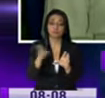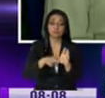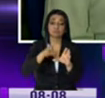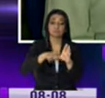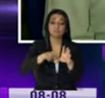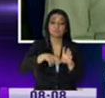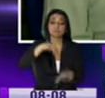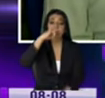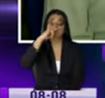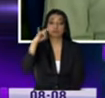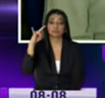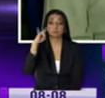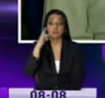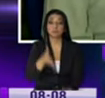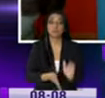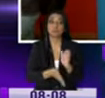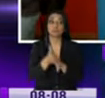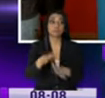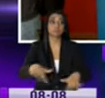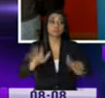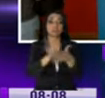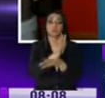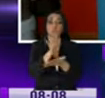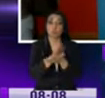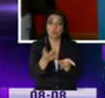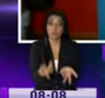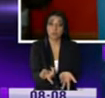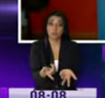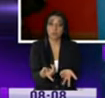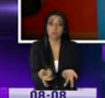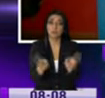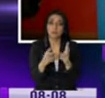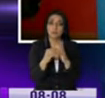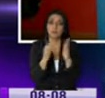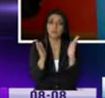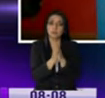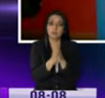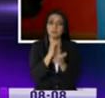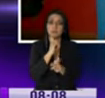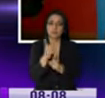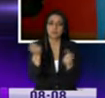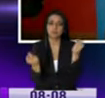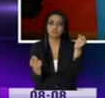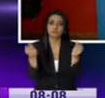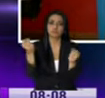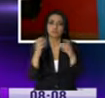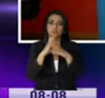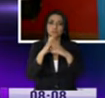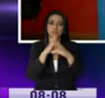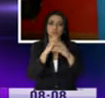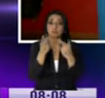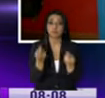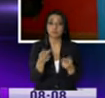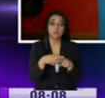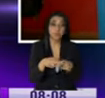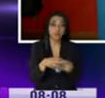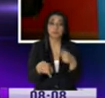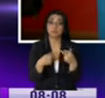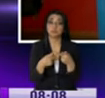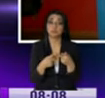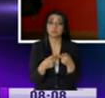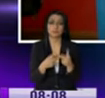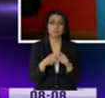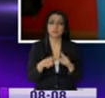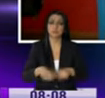pequeñitos en un recorrido por toda la ciudad. Lo mismo, ojalá también se aplique para los transportistas públicos y también para